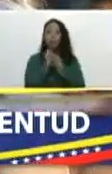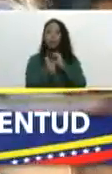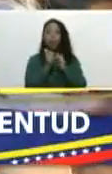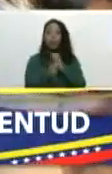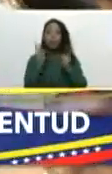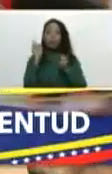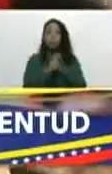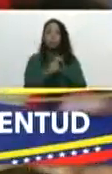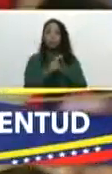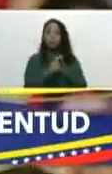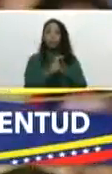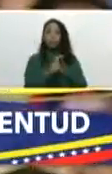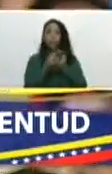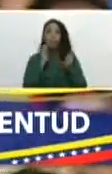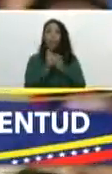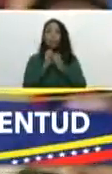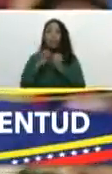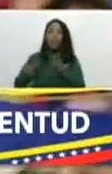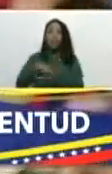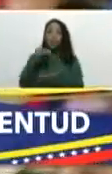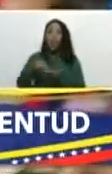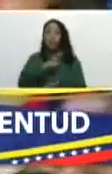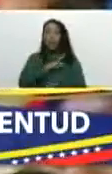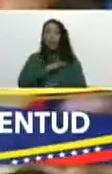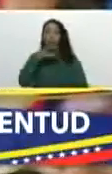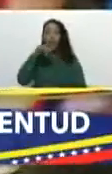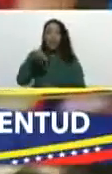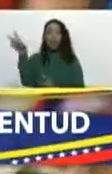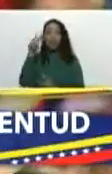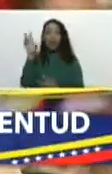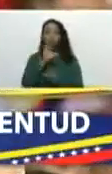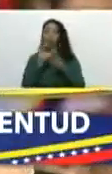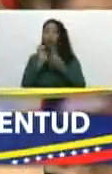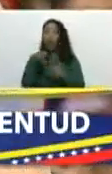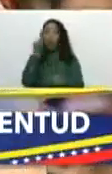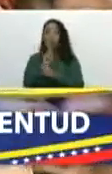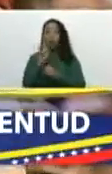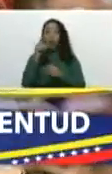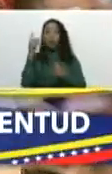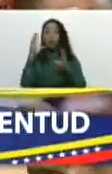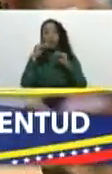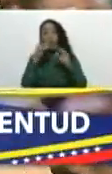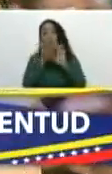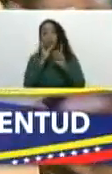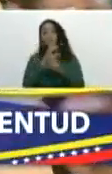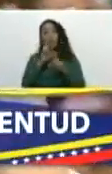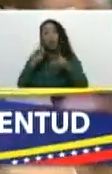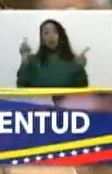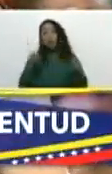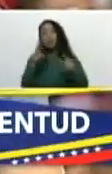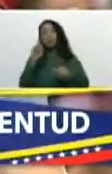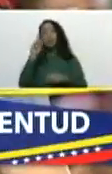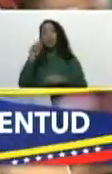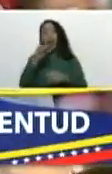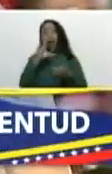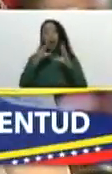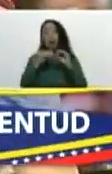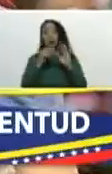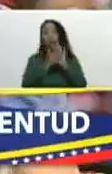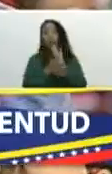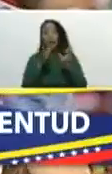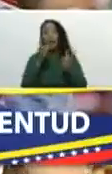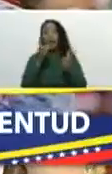el deporte nacional, la cultura, porque no solamente hablamos de cultura en música, hablamos de cultura en